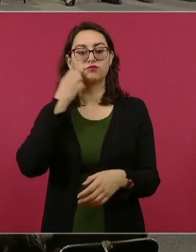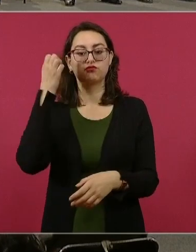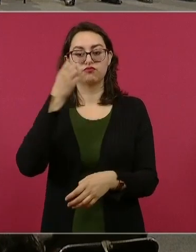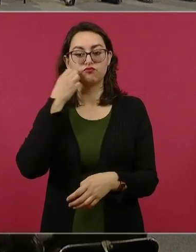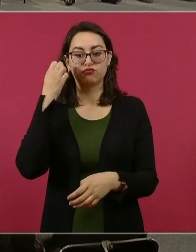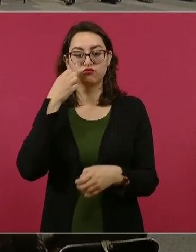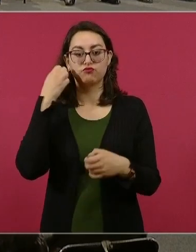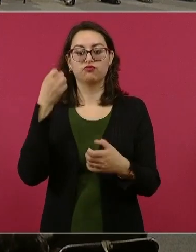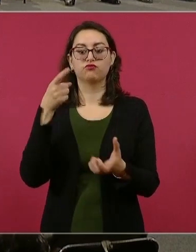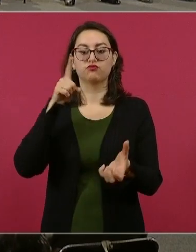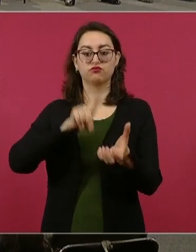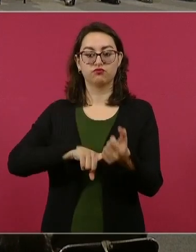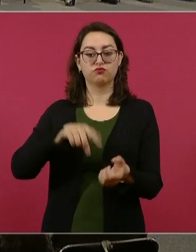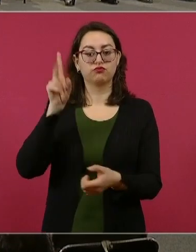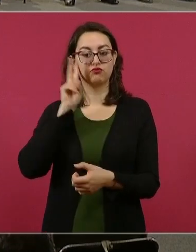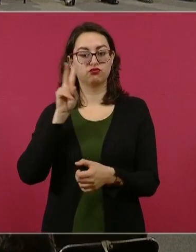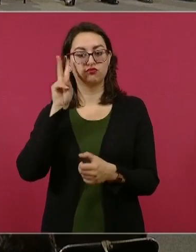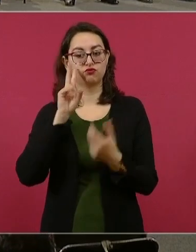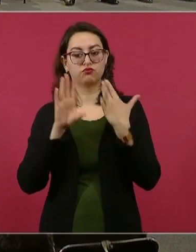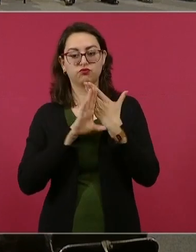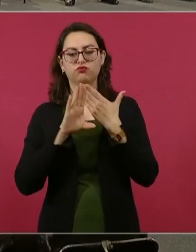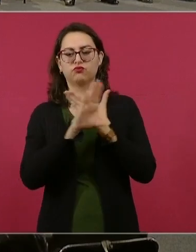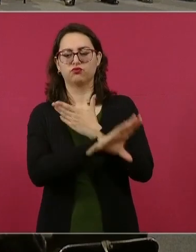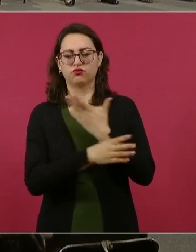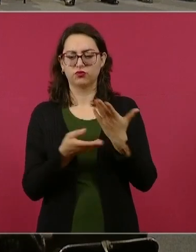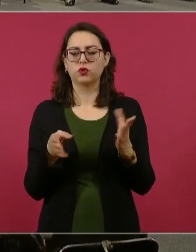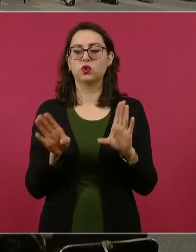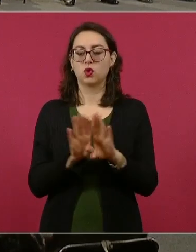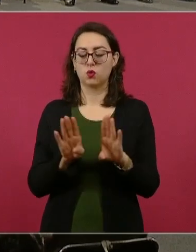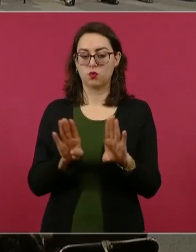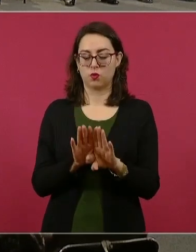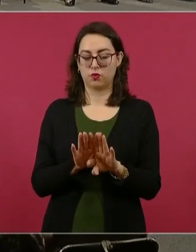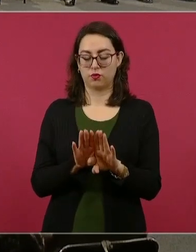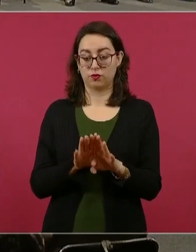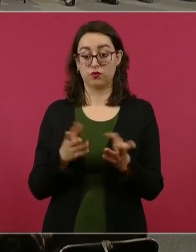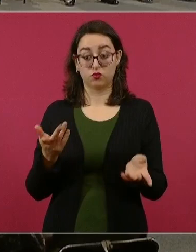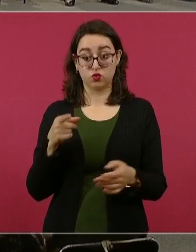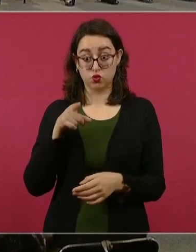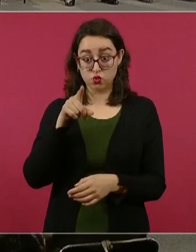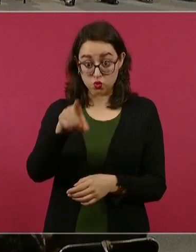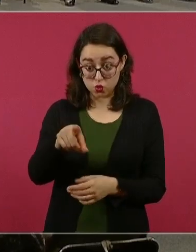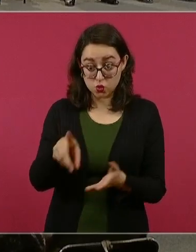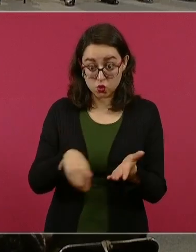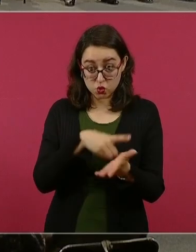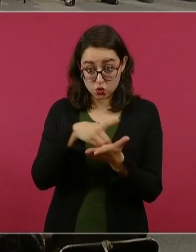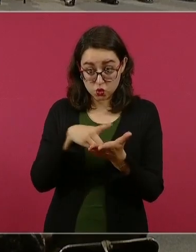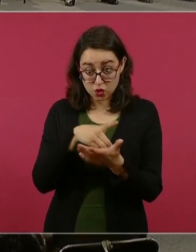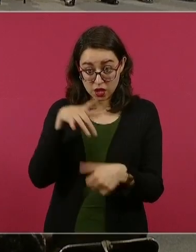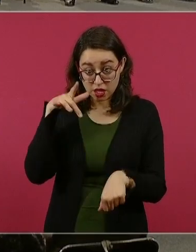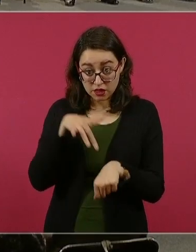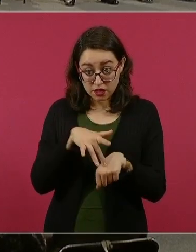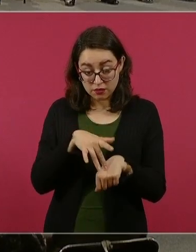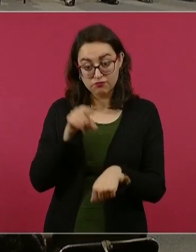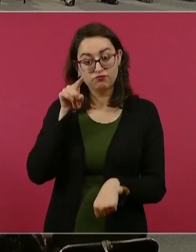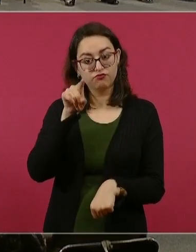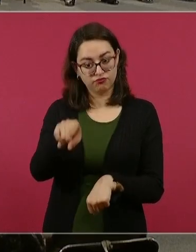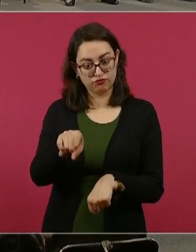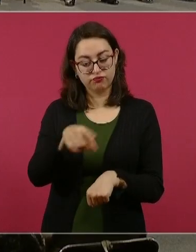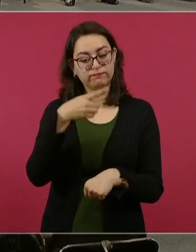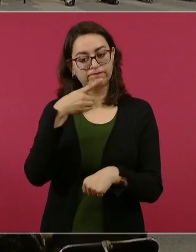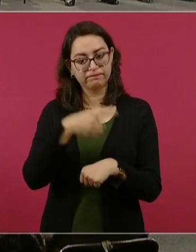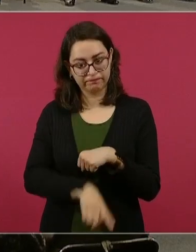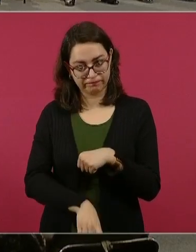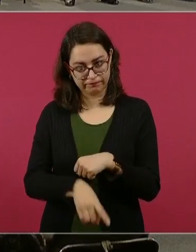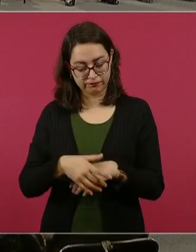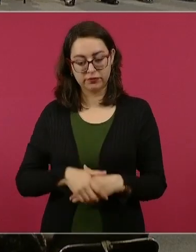de adicciones Si te drogas, te dañas. Queremos hacer un reconocimiento a todas las maestras y los maestros por la